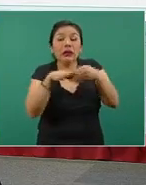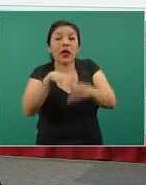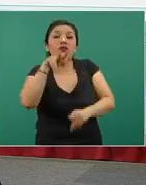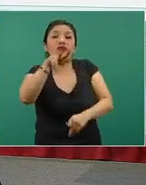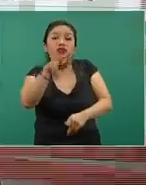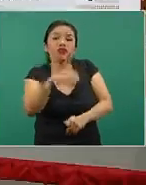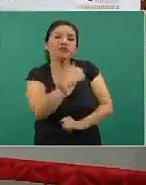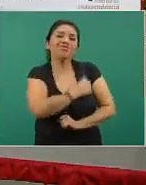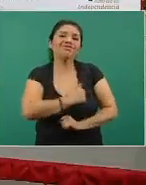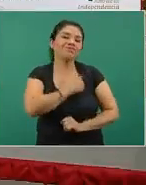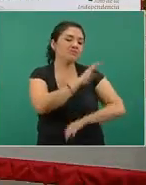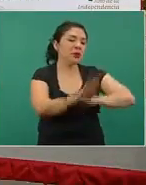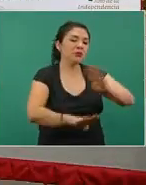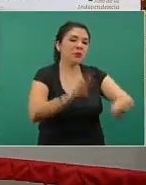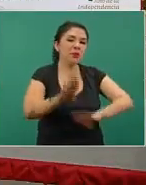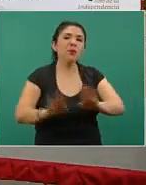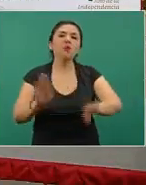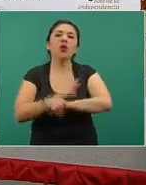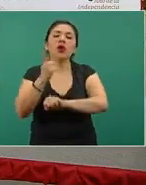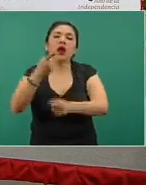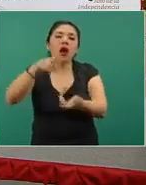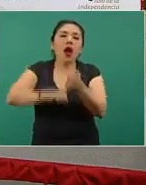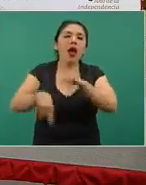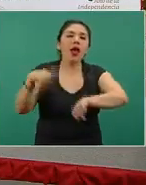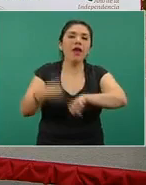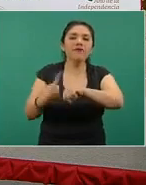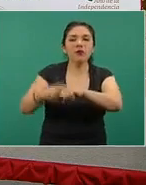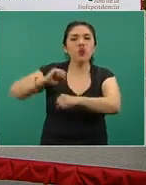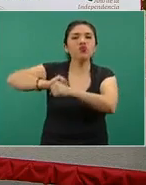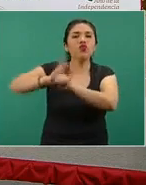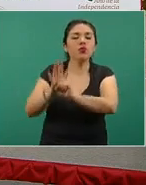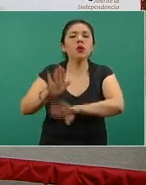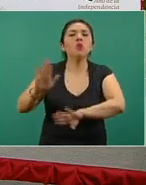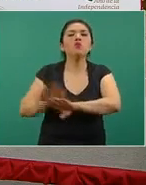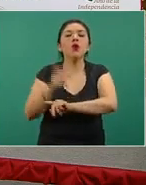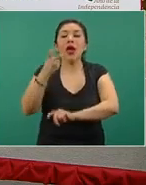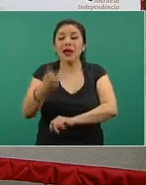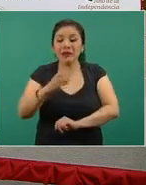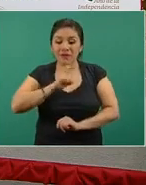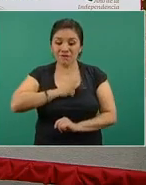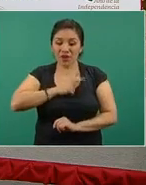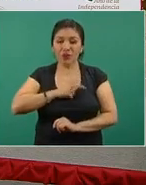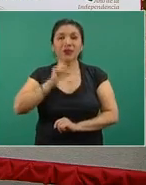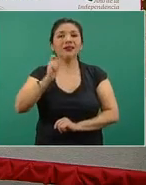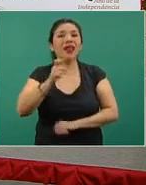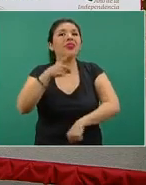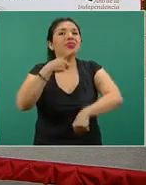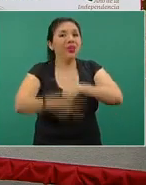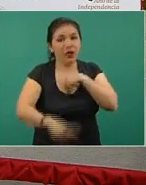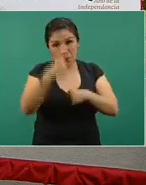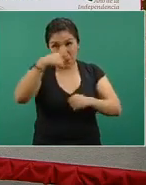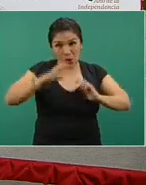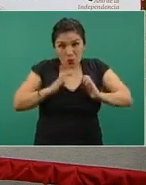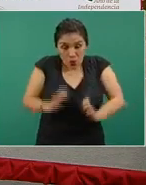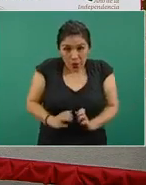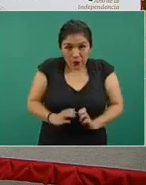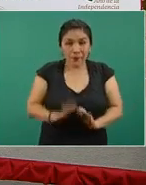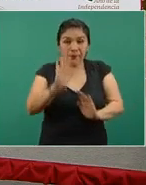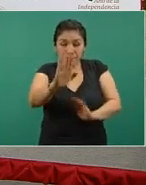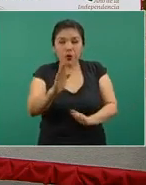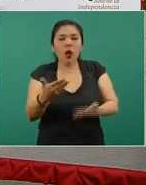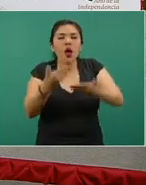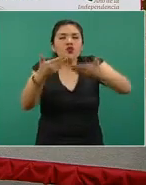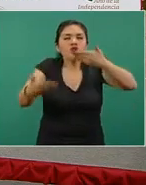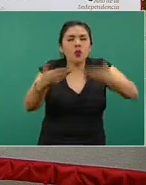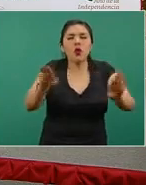vida por haber padecido COVID-19, por los daños que causa el virus. Esto, de hecho, si lo comparáramos con lo que ocurrió en